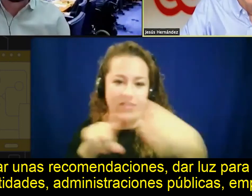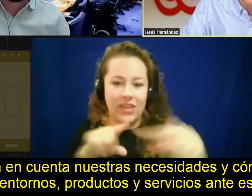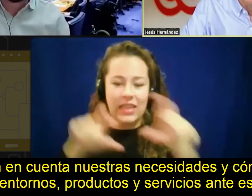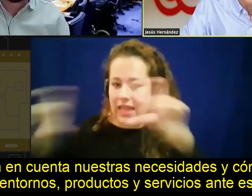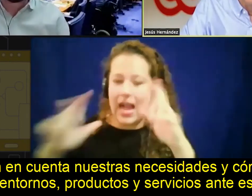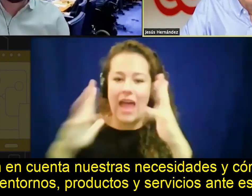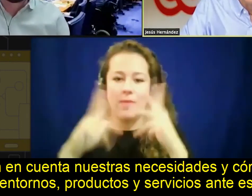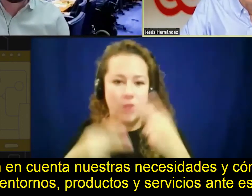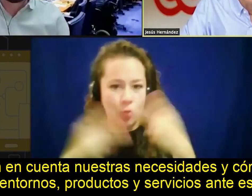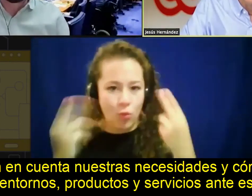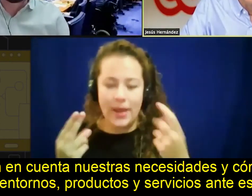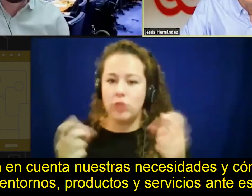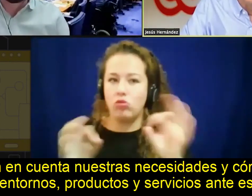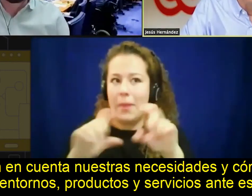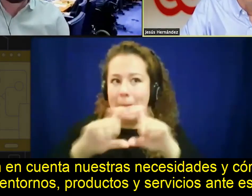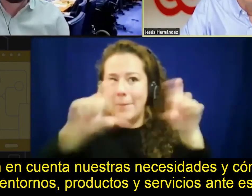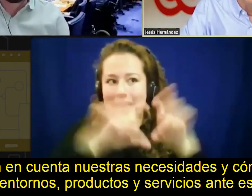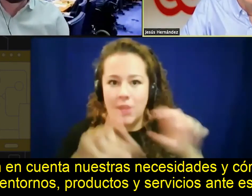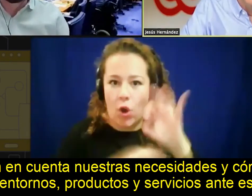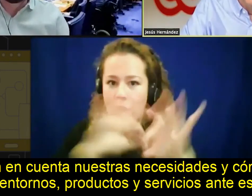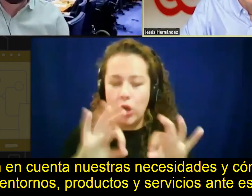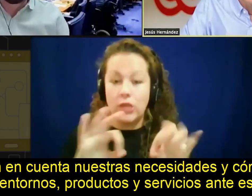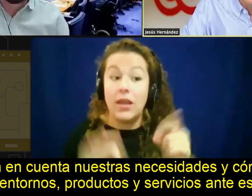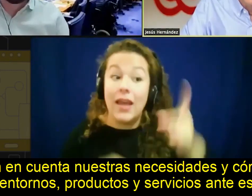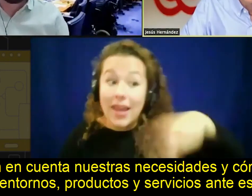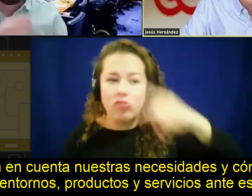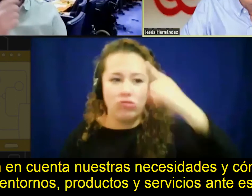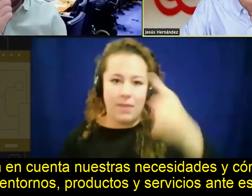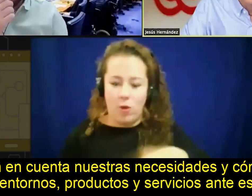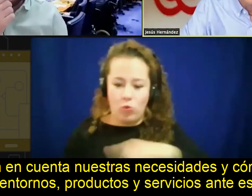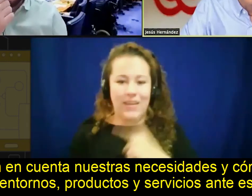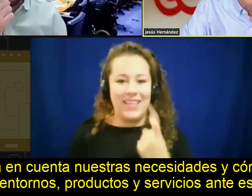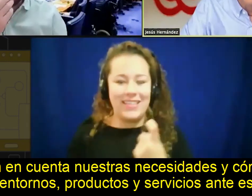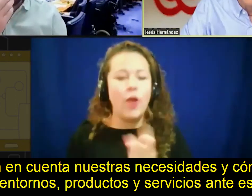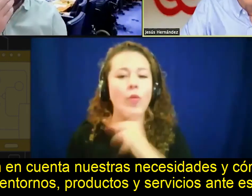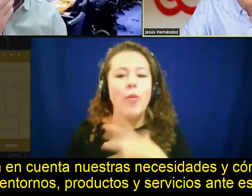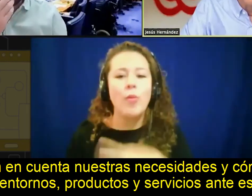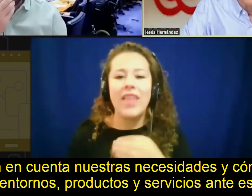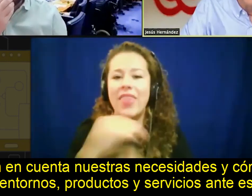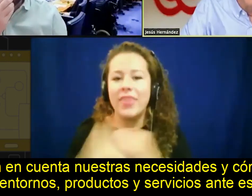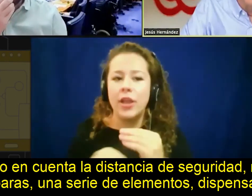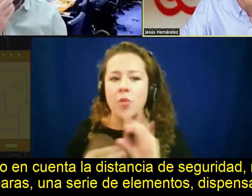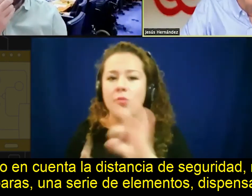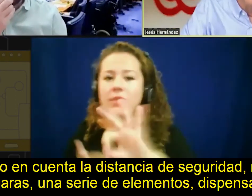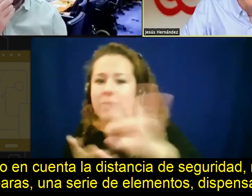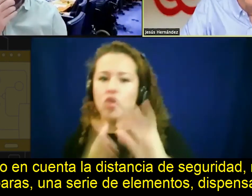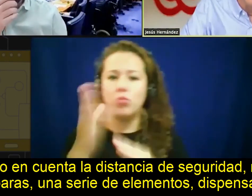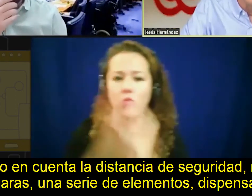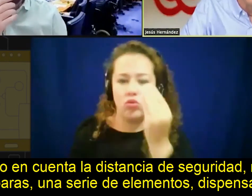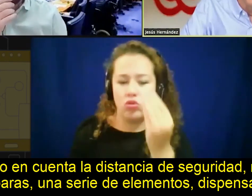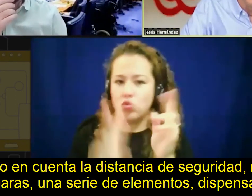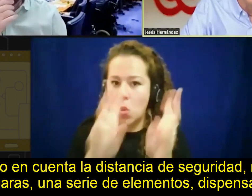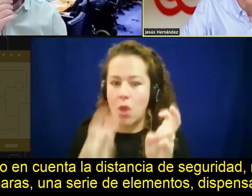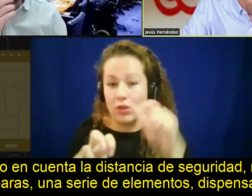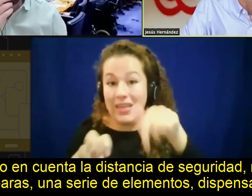empresas, tengan en cuenta nuestras necesidades y cómo pueden diseñar entornos, productos y servicios ante esta nueva situación, teniendo en cuenta distancia